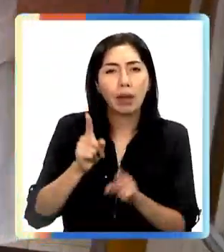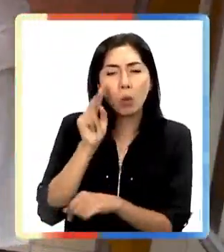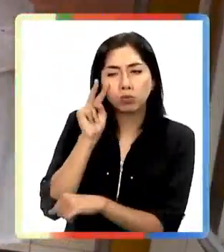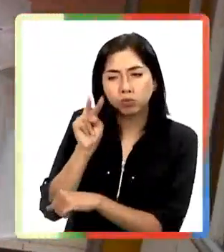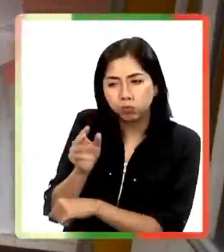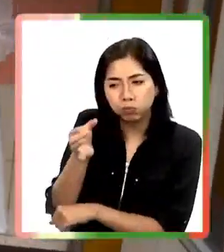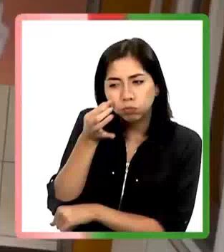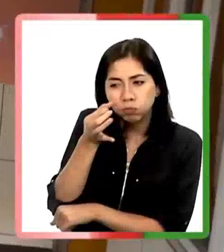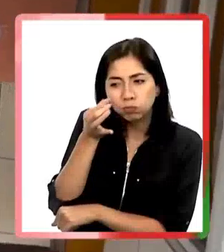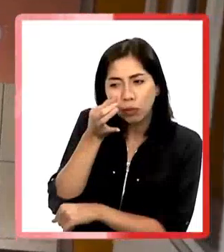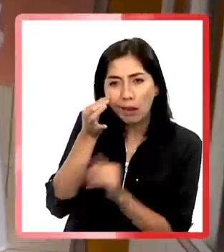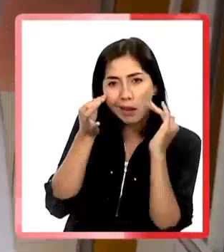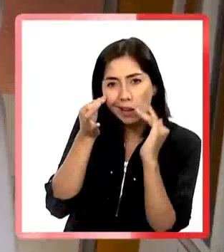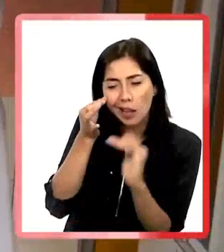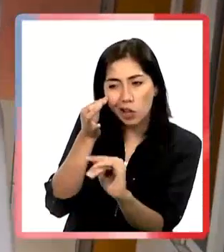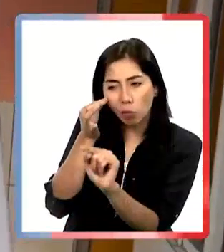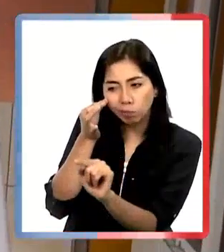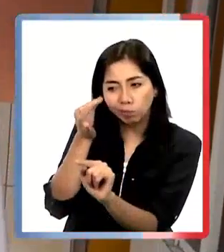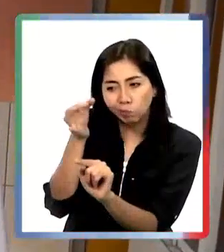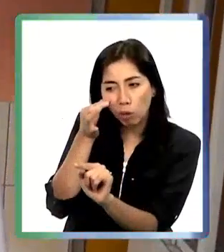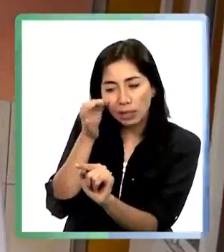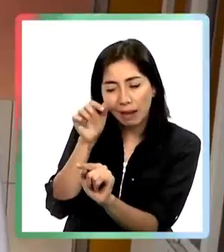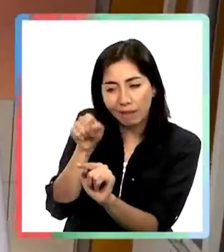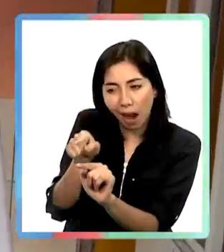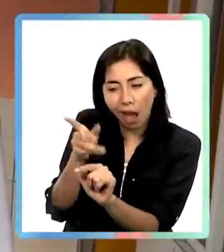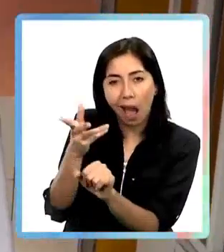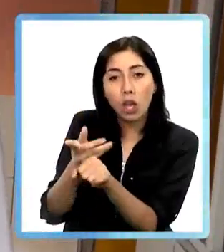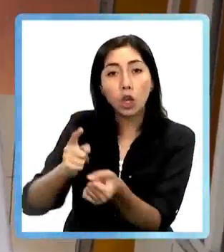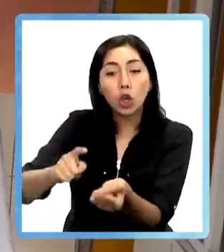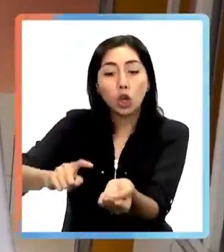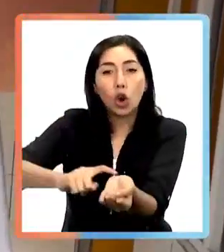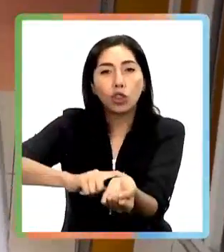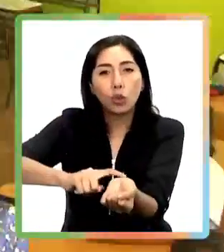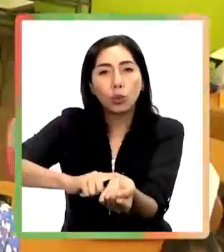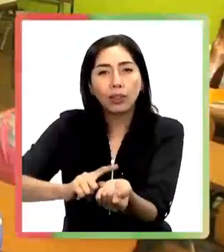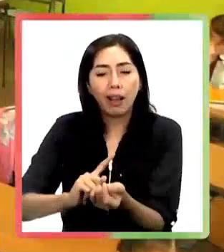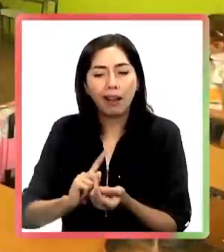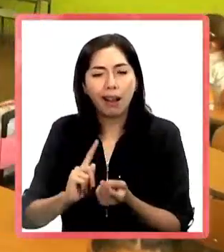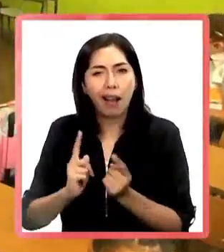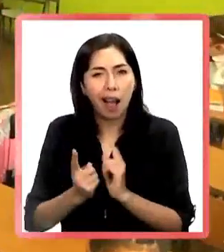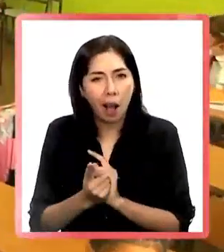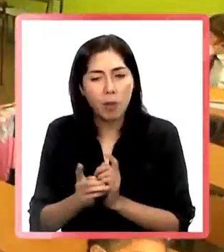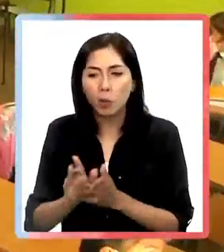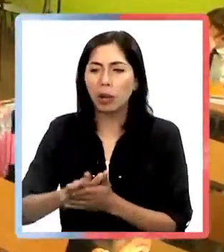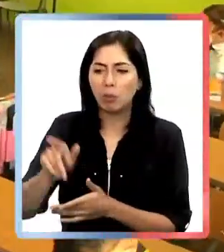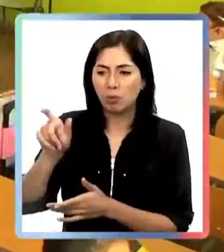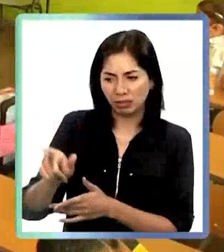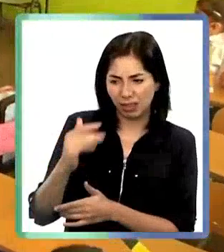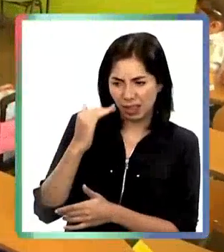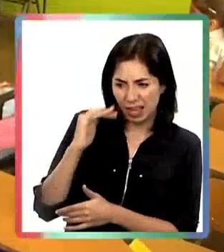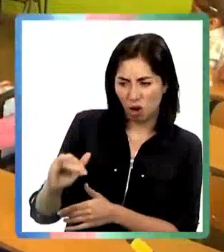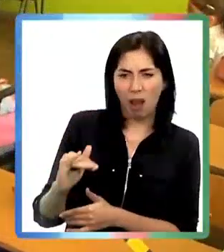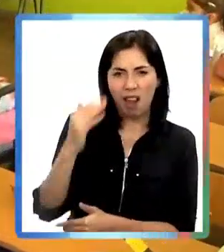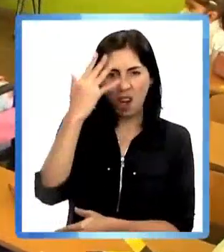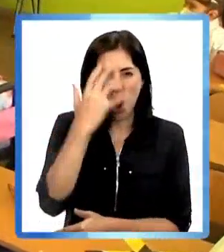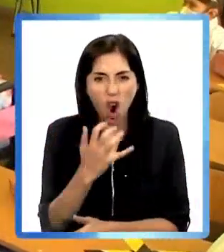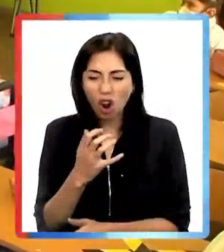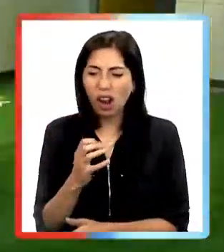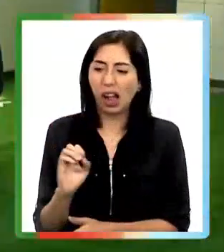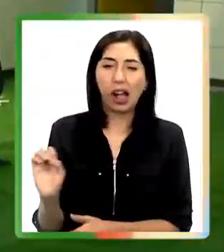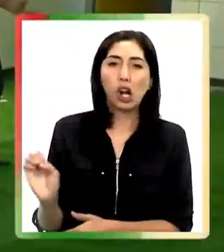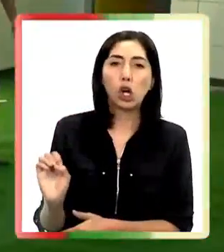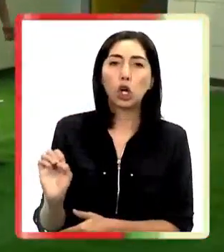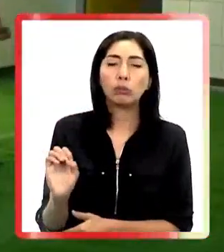que fijarnos y darnos cuenta es si hay cambios importantes de conducta en los niños. Mayor